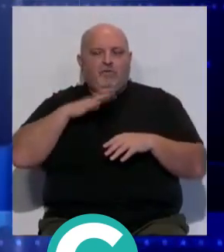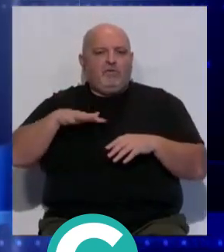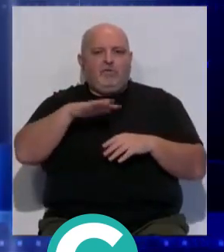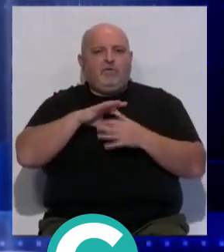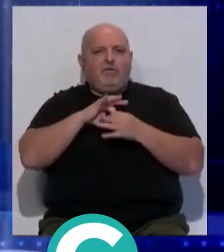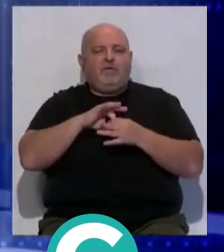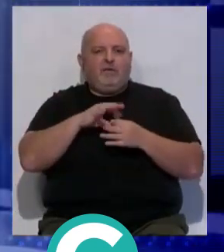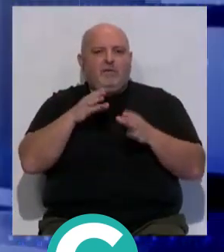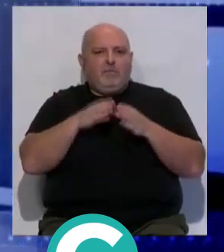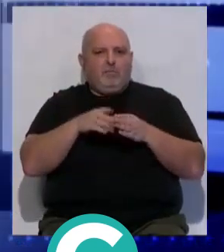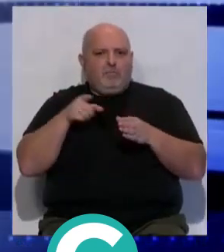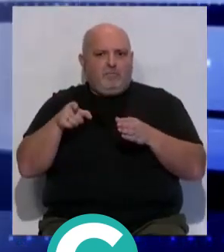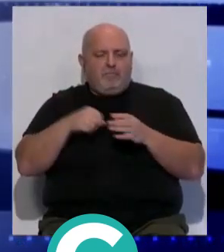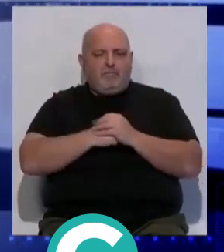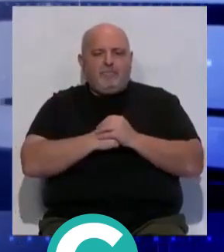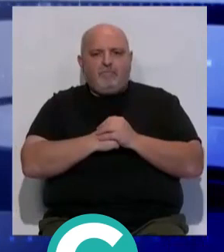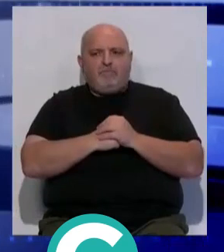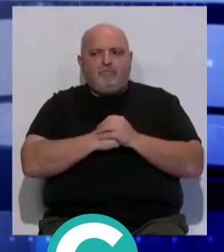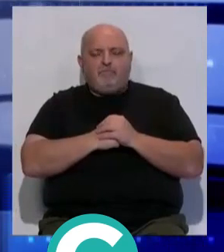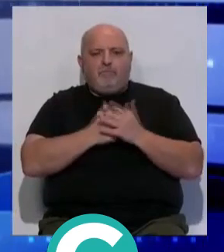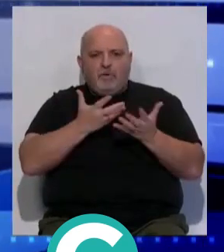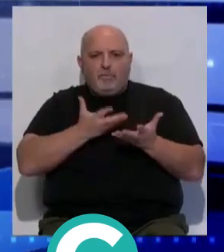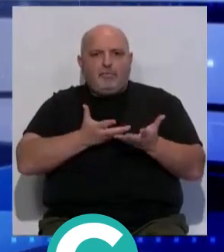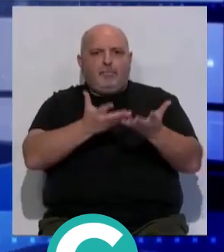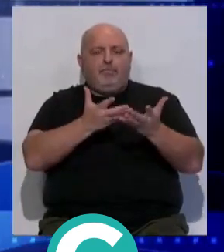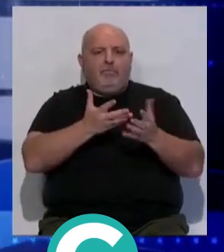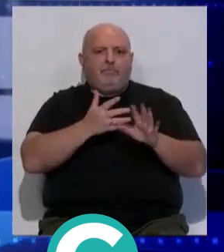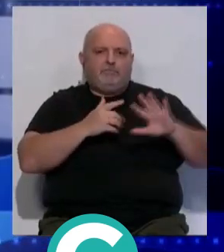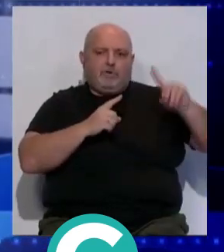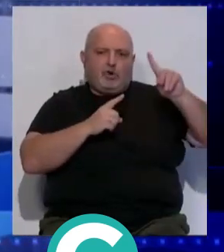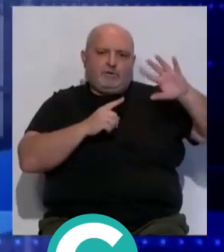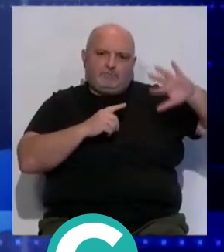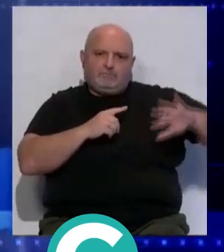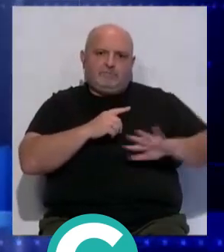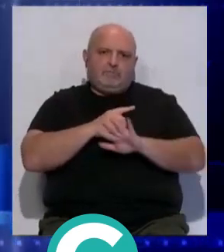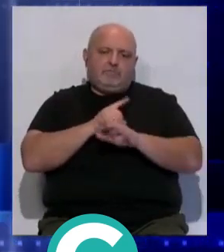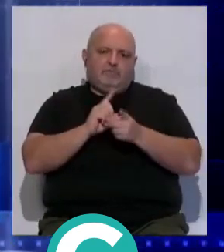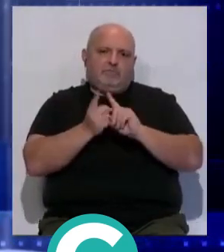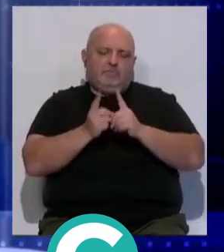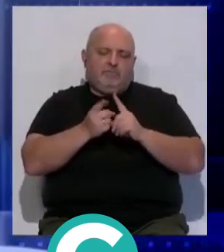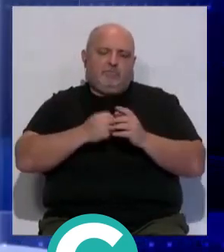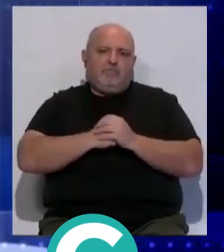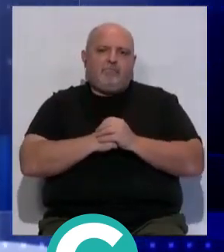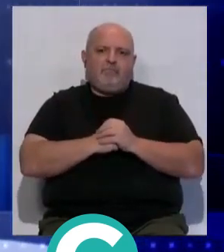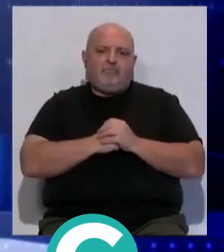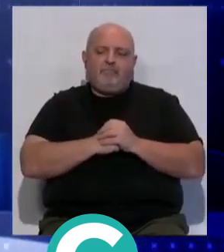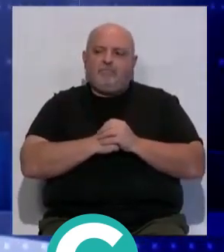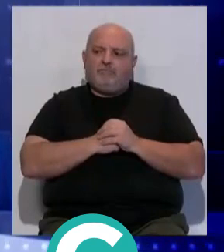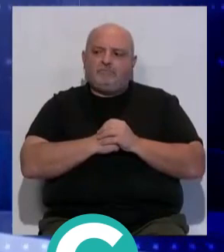que registrará el puerto de Santa María. Los vientos serán del noroeste, tendiendo a poniente en el litoral.